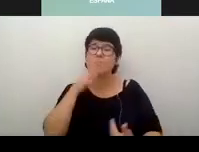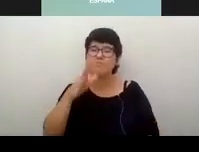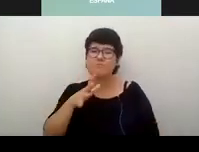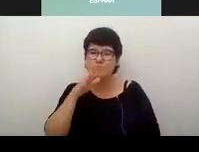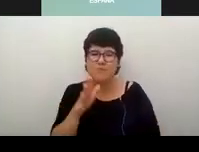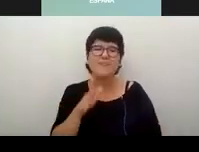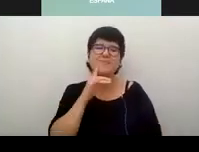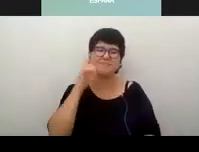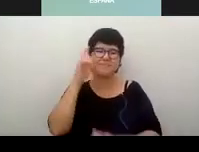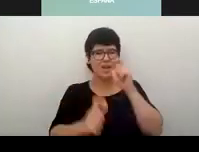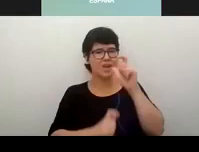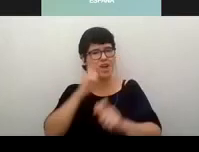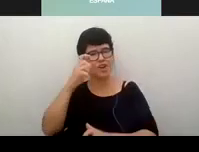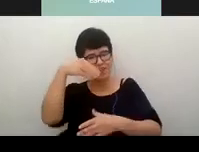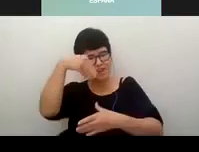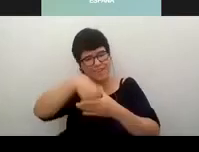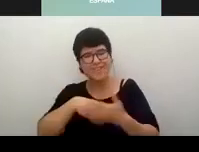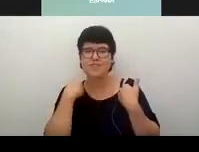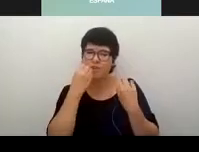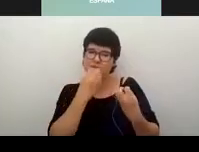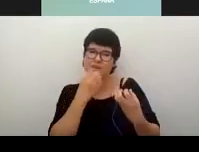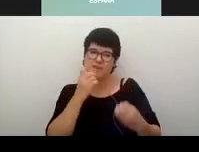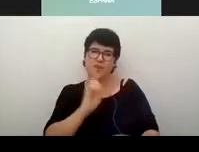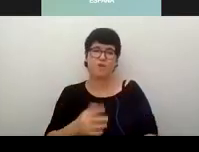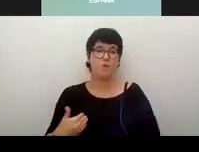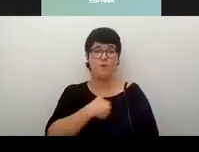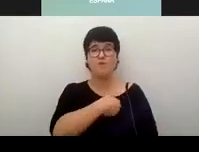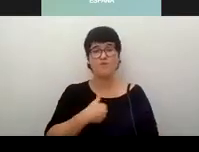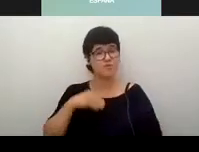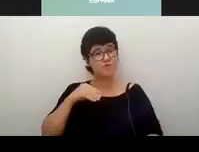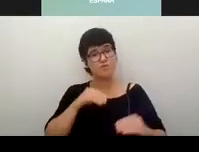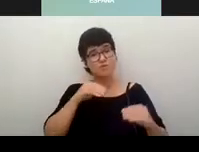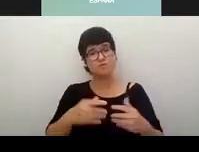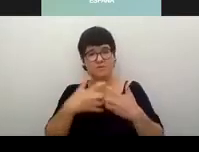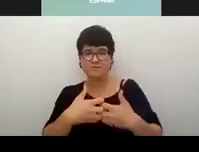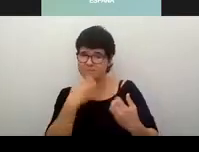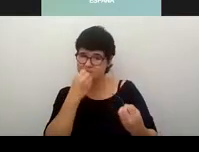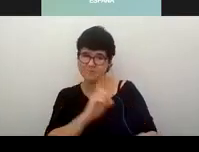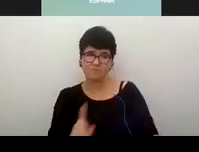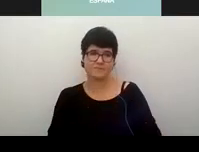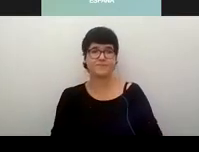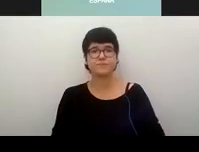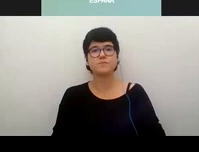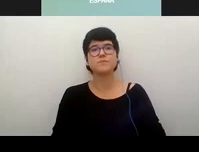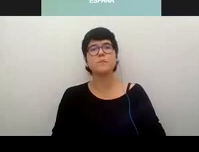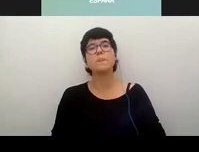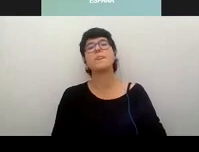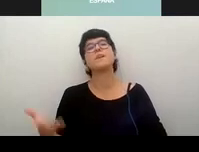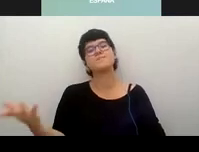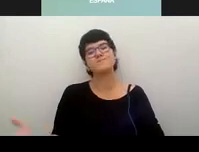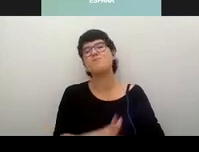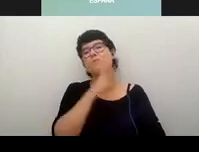que la microbiota no realiza la función tal y como debiera. Y es aquí donde entra la importancia